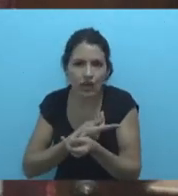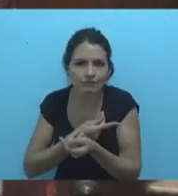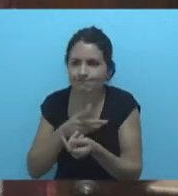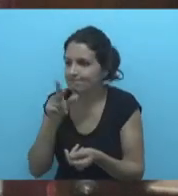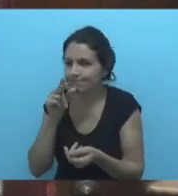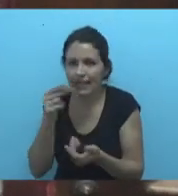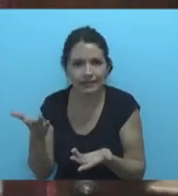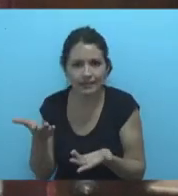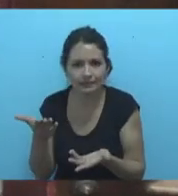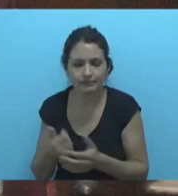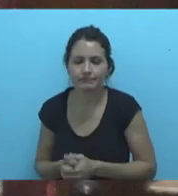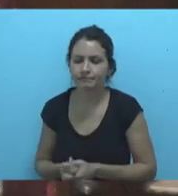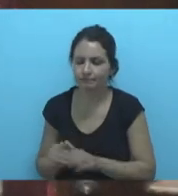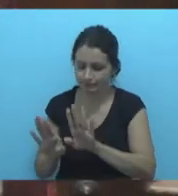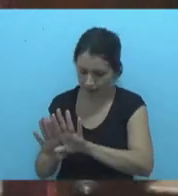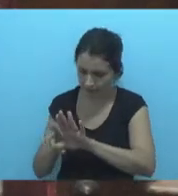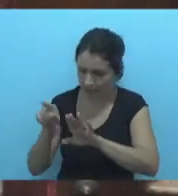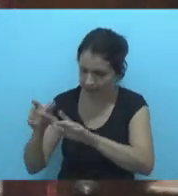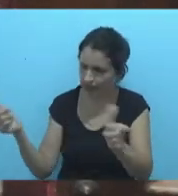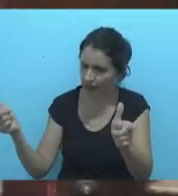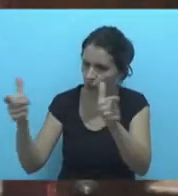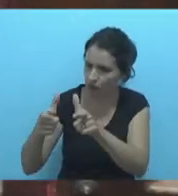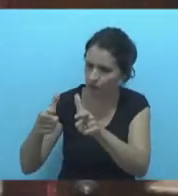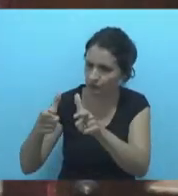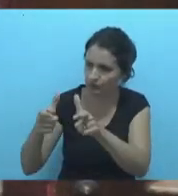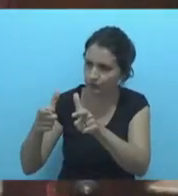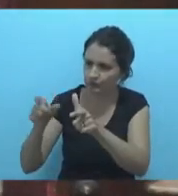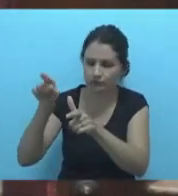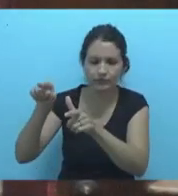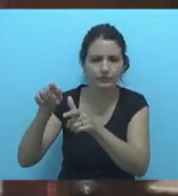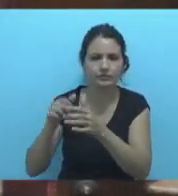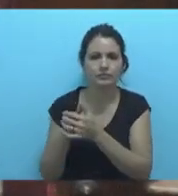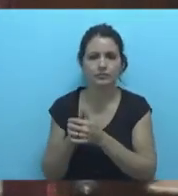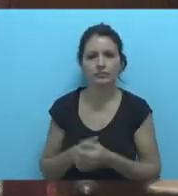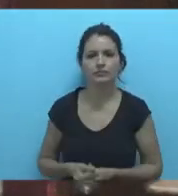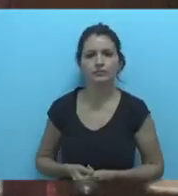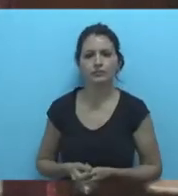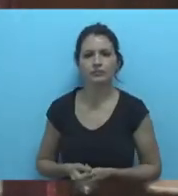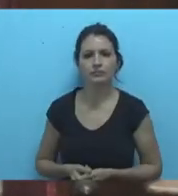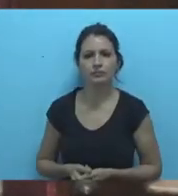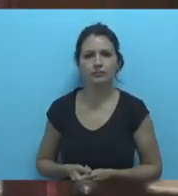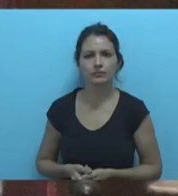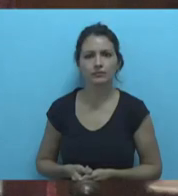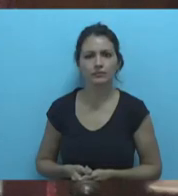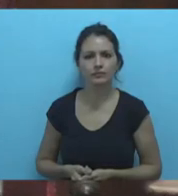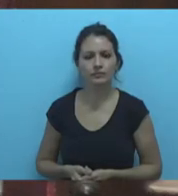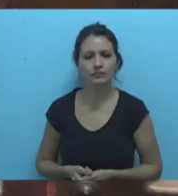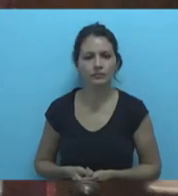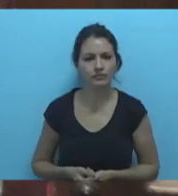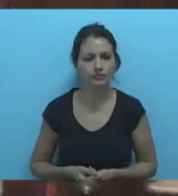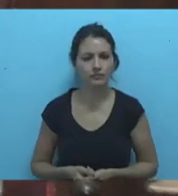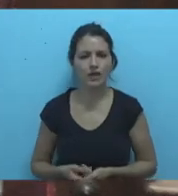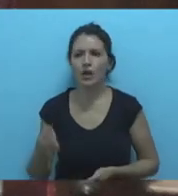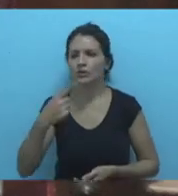Esa reunión motivó de que nosotros en algún momento habíamos solicitado una entrevista al señor presidente del